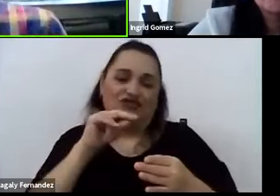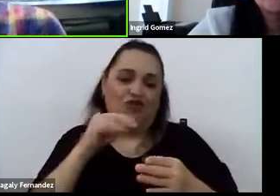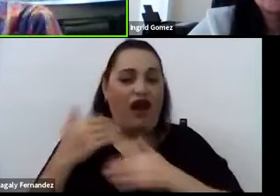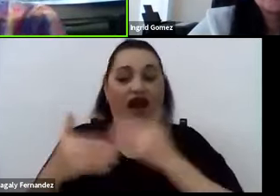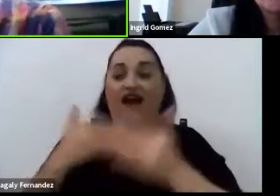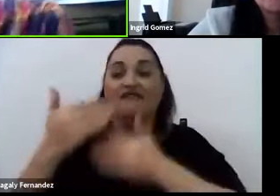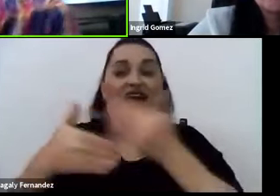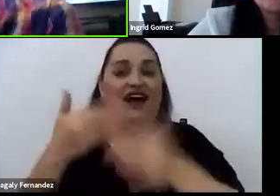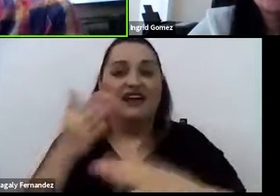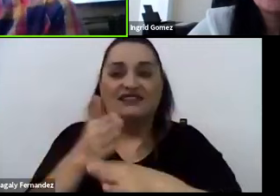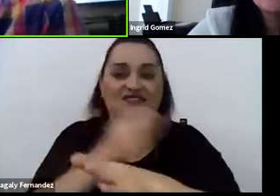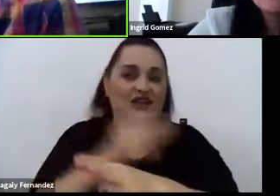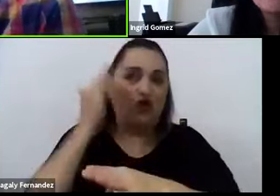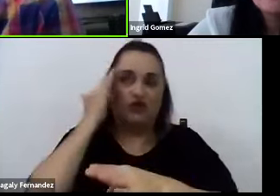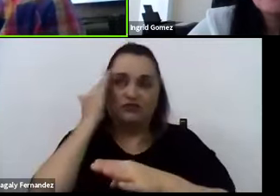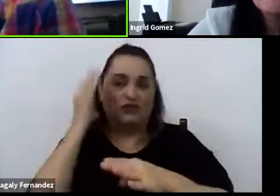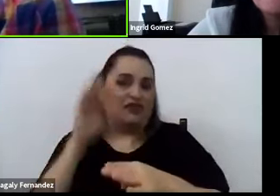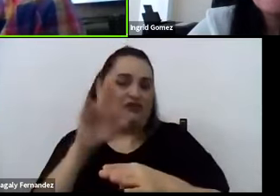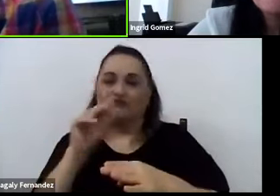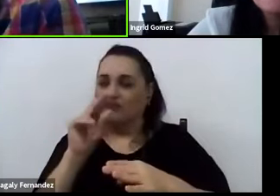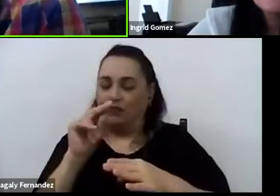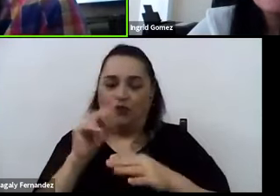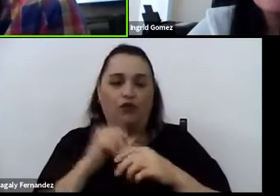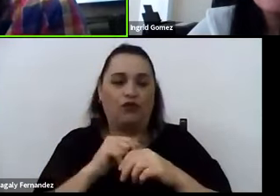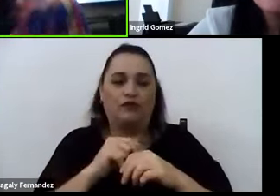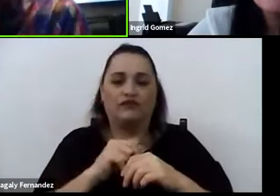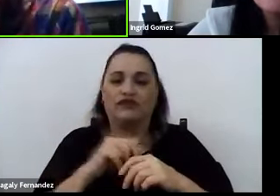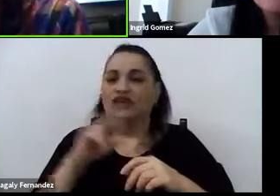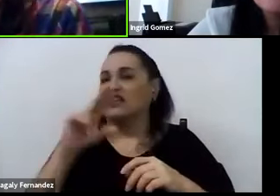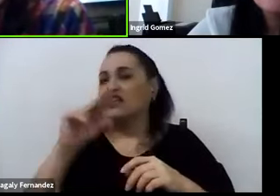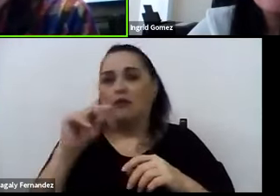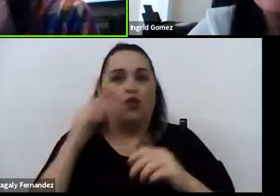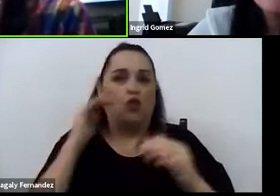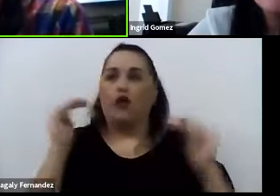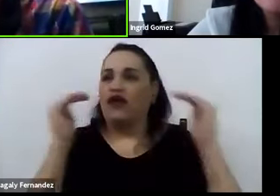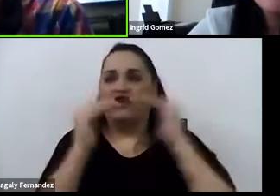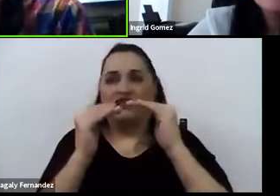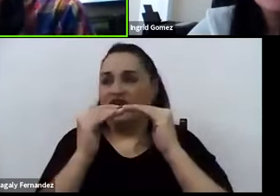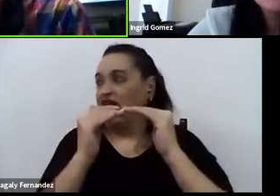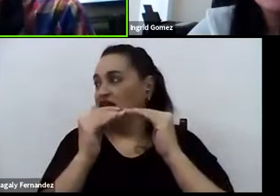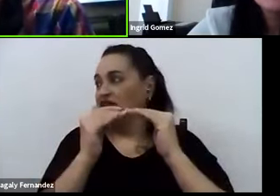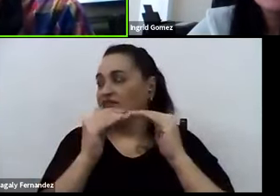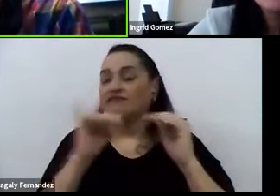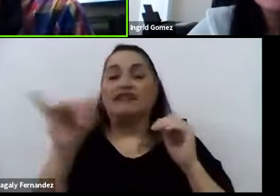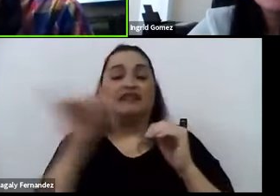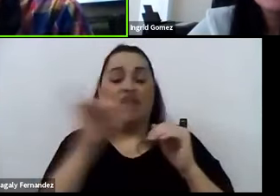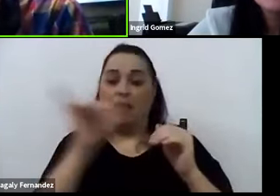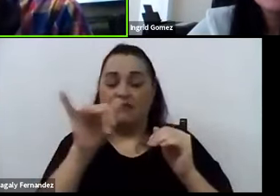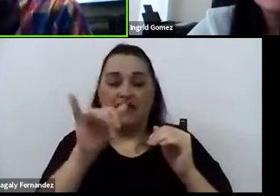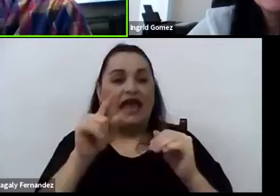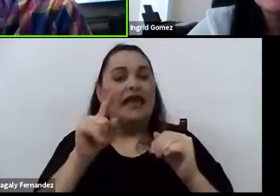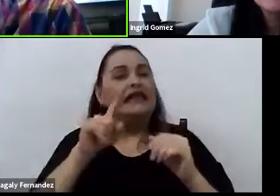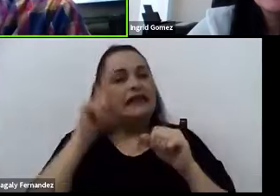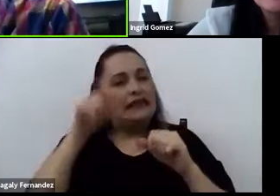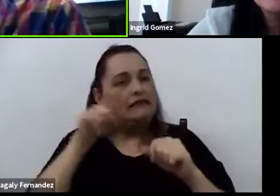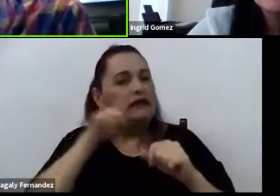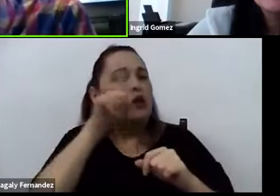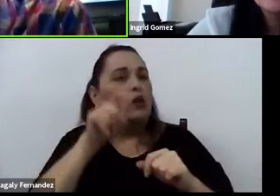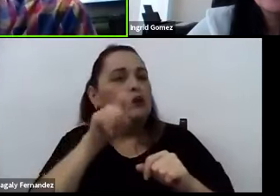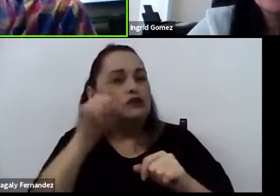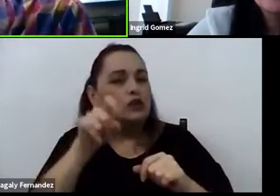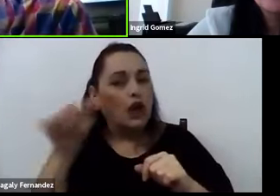de conocimiento, ni por supuesto con equidad, sino también hay que cuestionar el